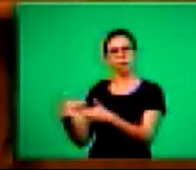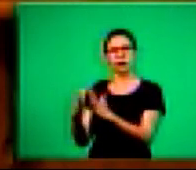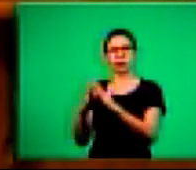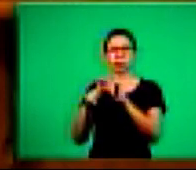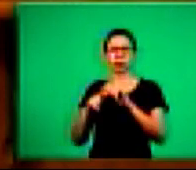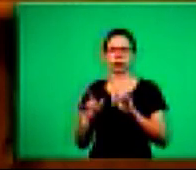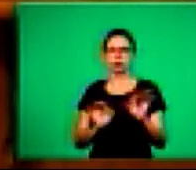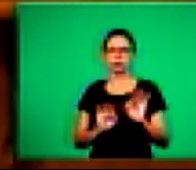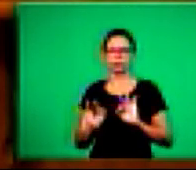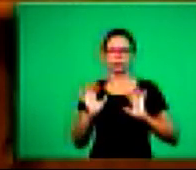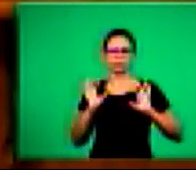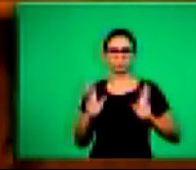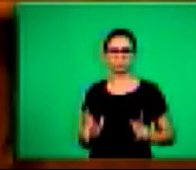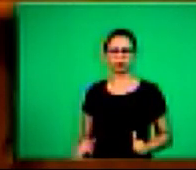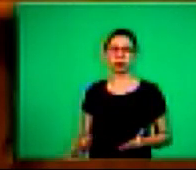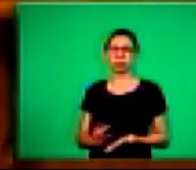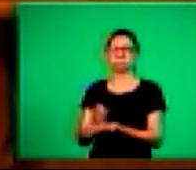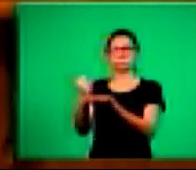partida